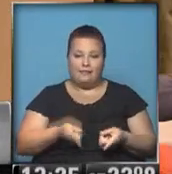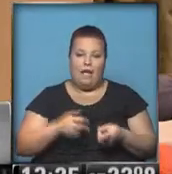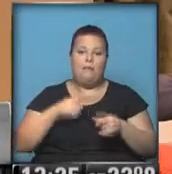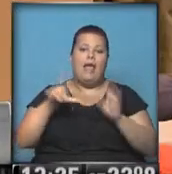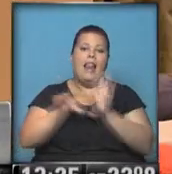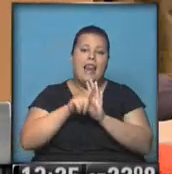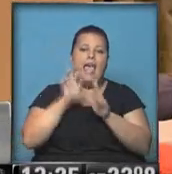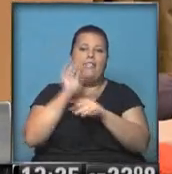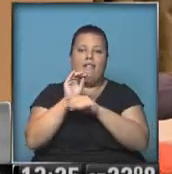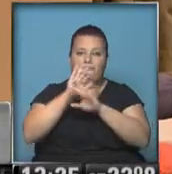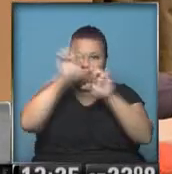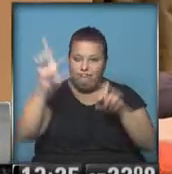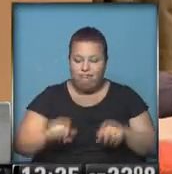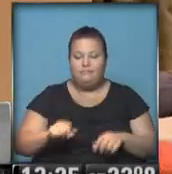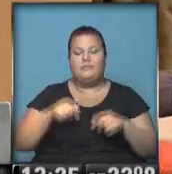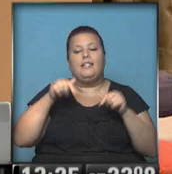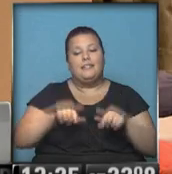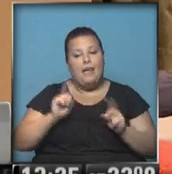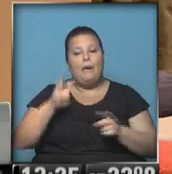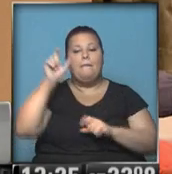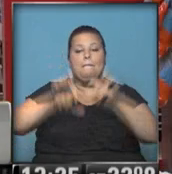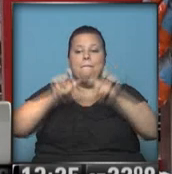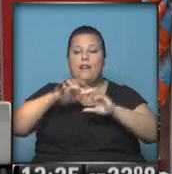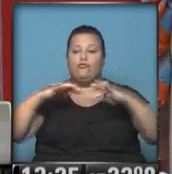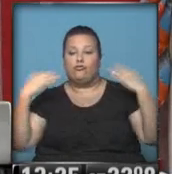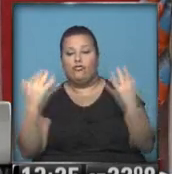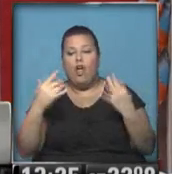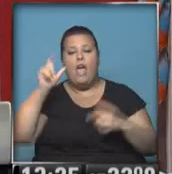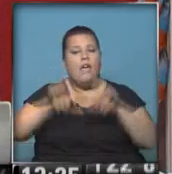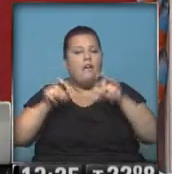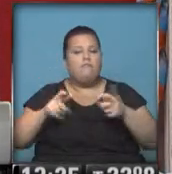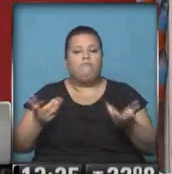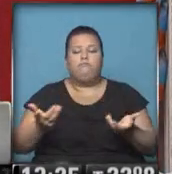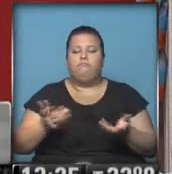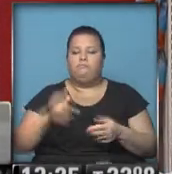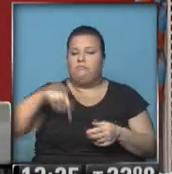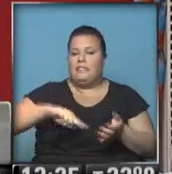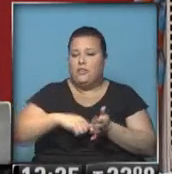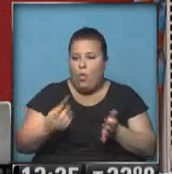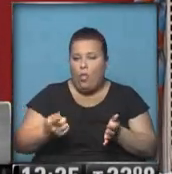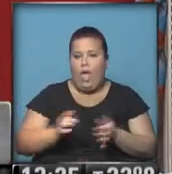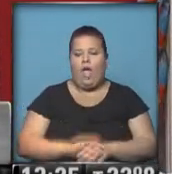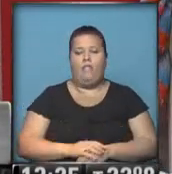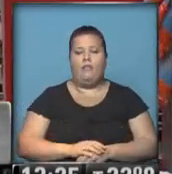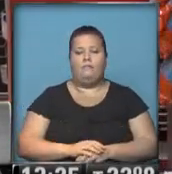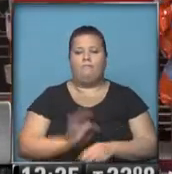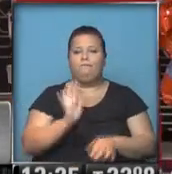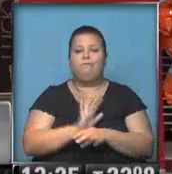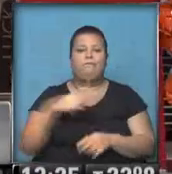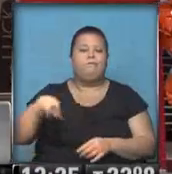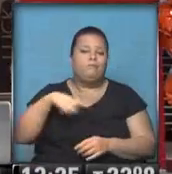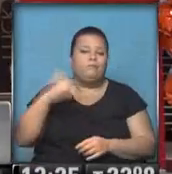ley de abastecimiento. Y en el público participan gente de acá de la ciudad que está tratando